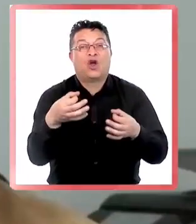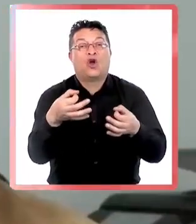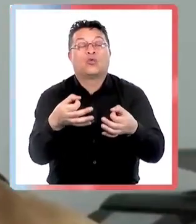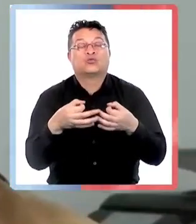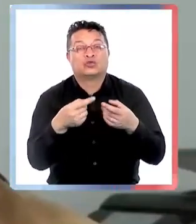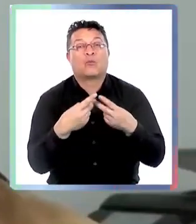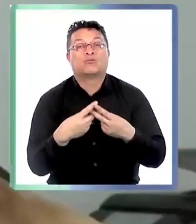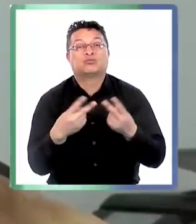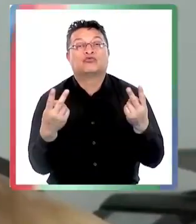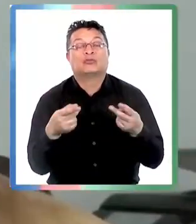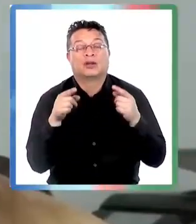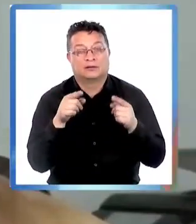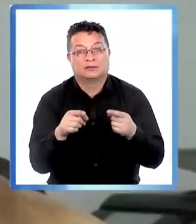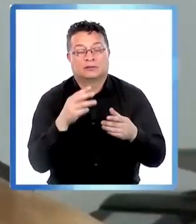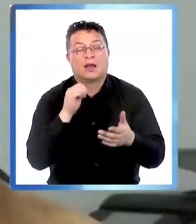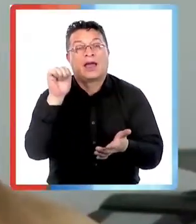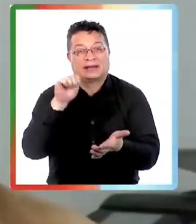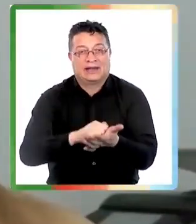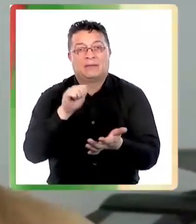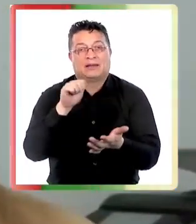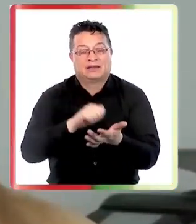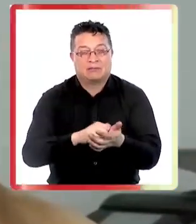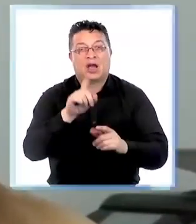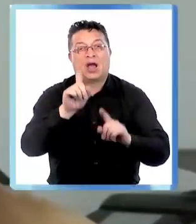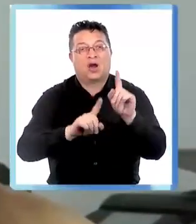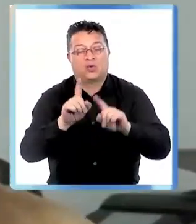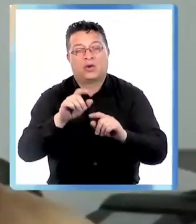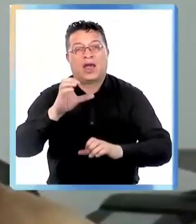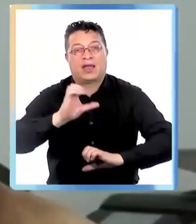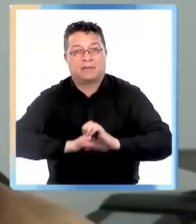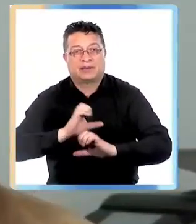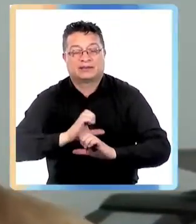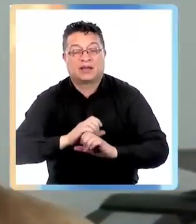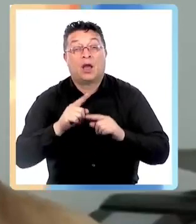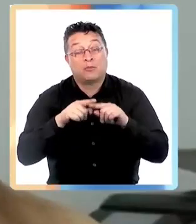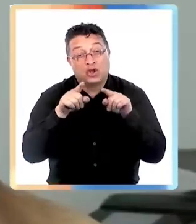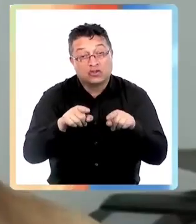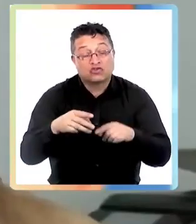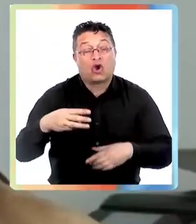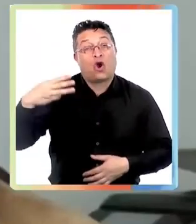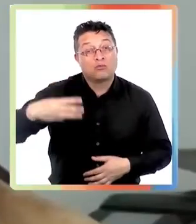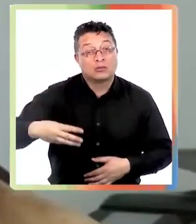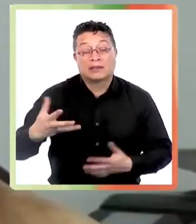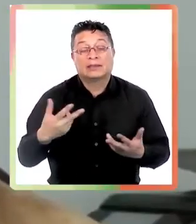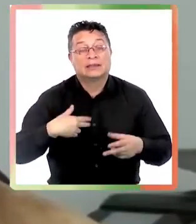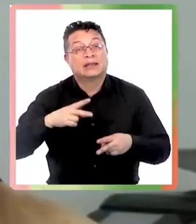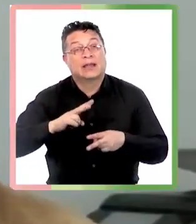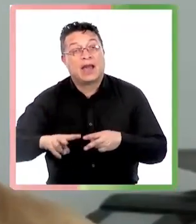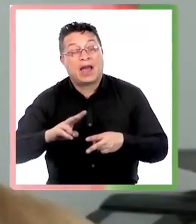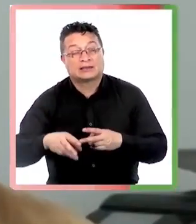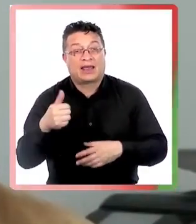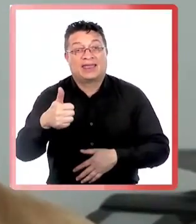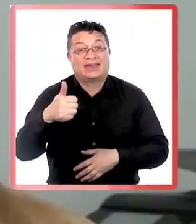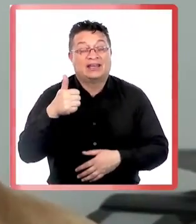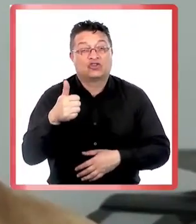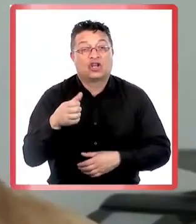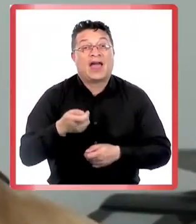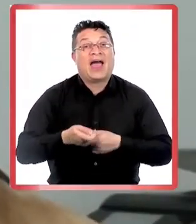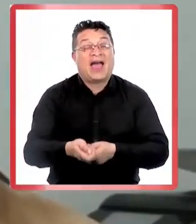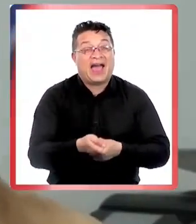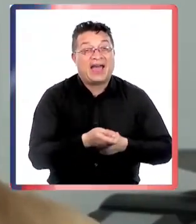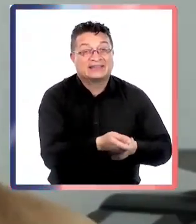de Compras Públicas a raíz de ciertas reclamaciones que hicieron algunas empresas. Por lo tanto, el municipio lo que está haciendo a través de su